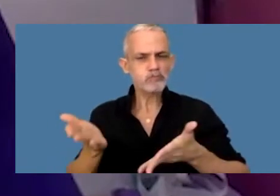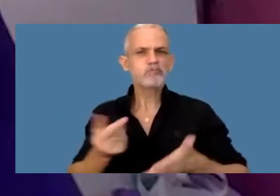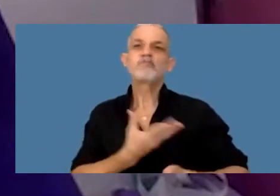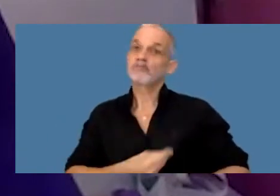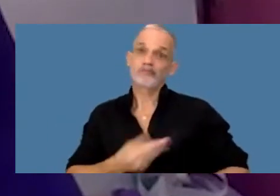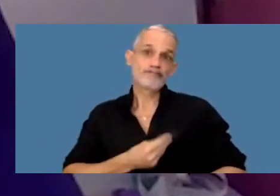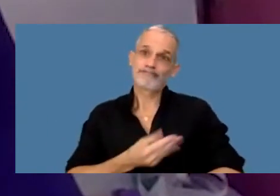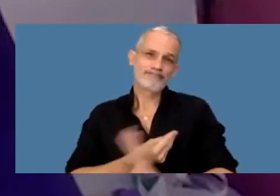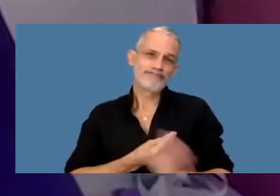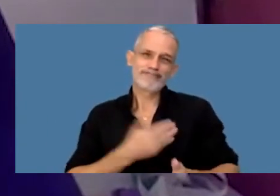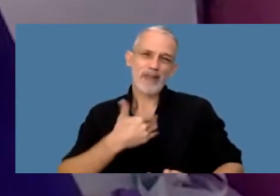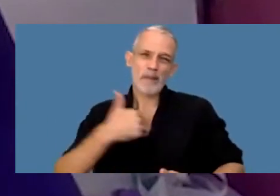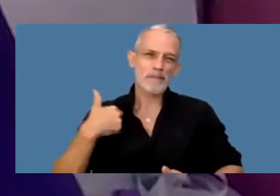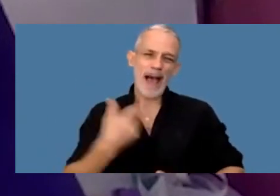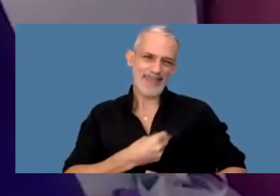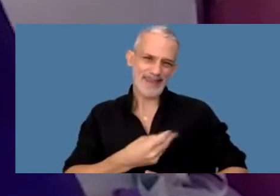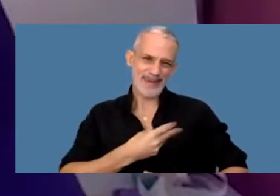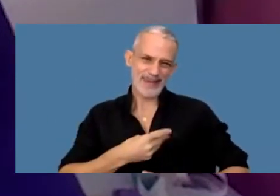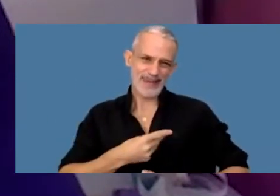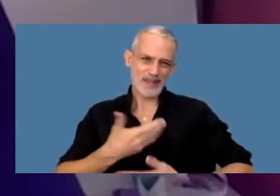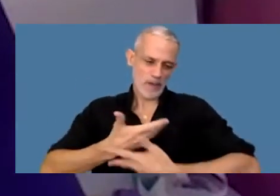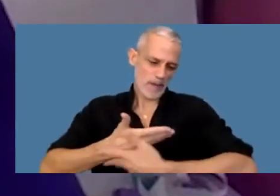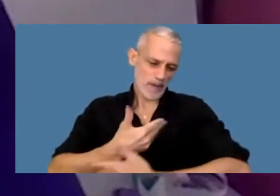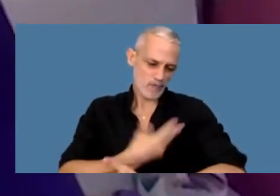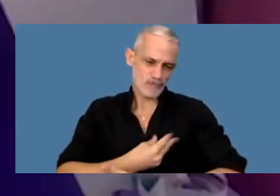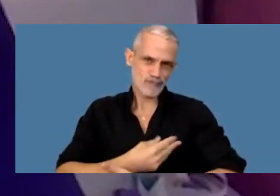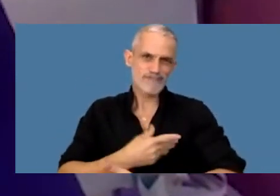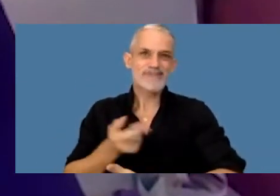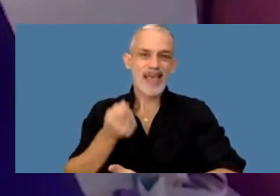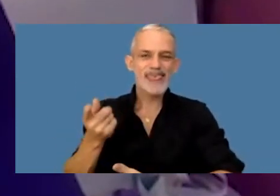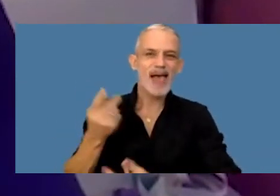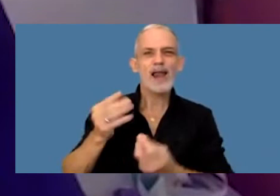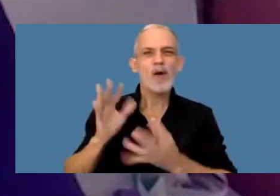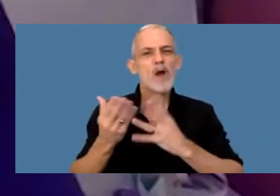el establecimiento sanitario, y